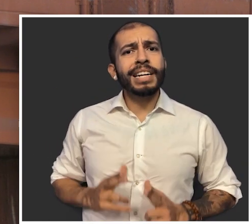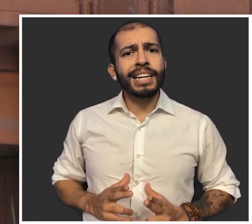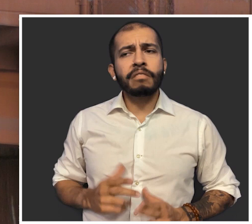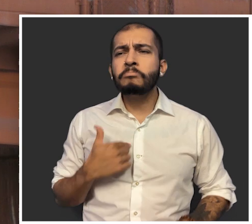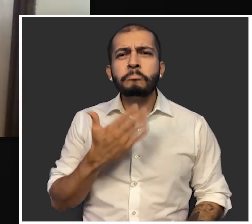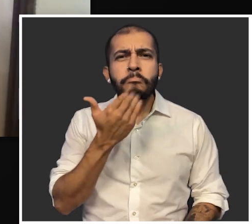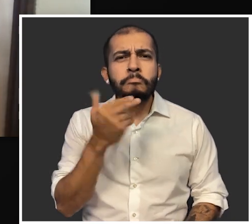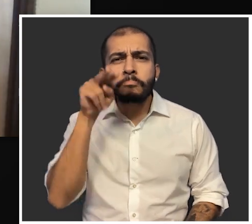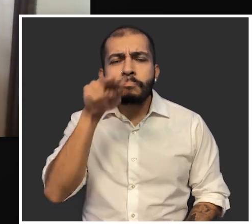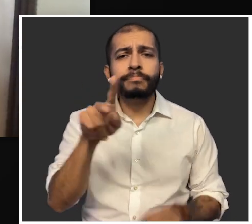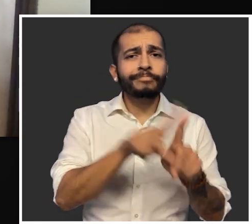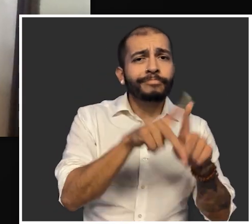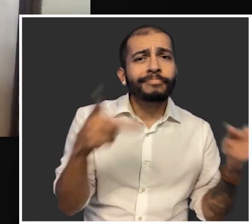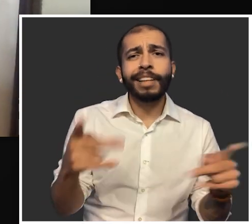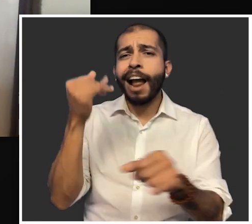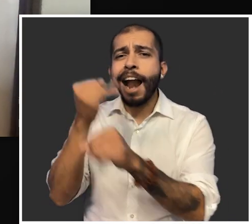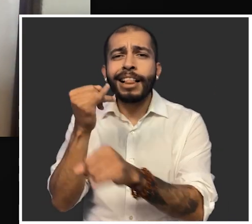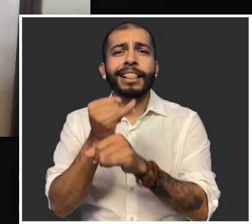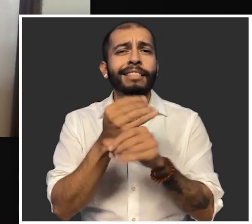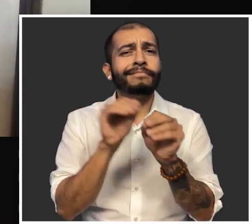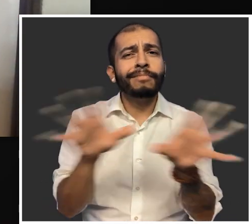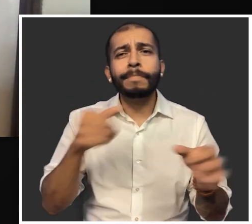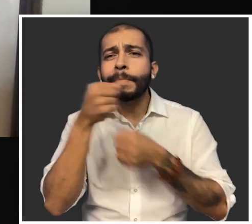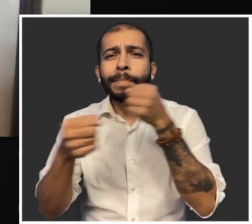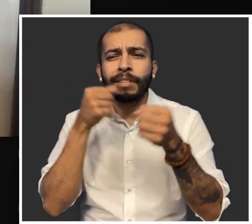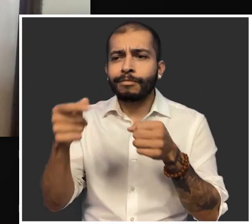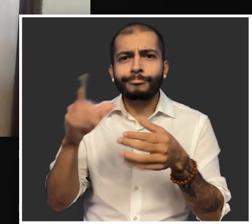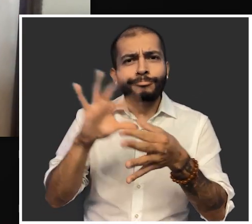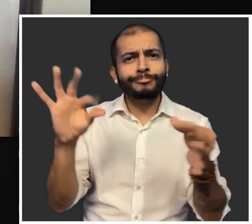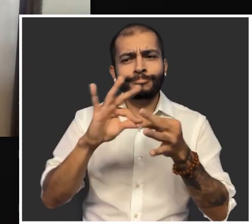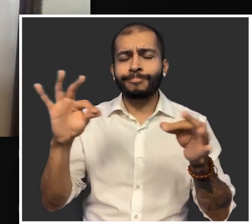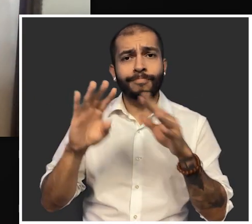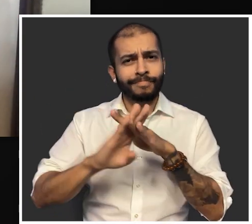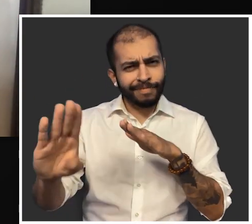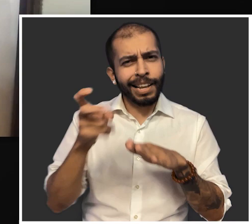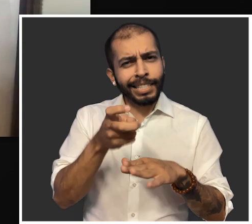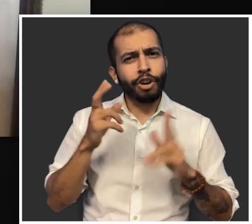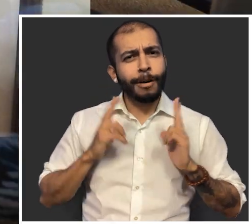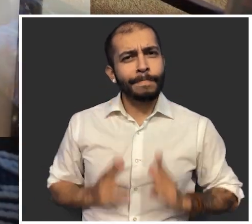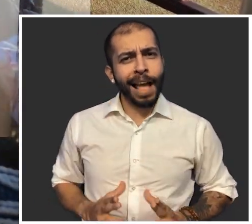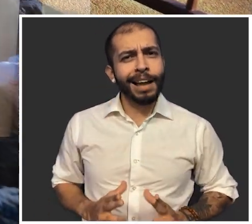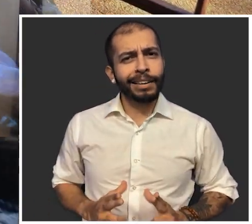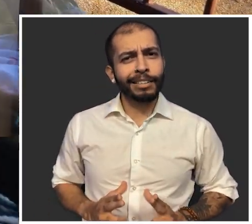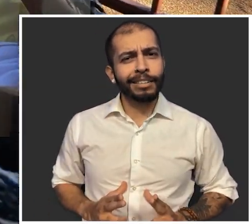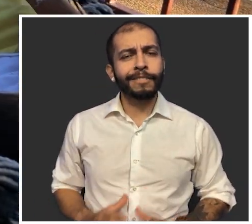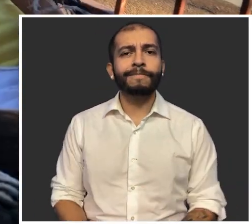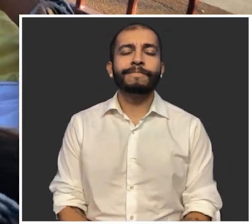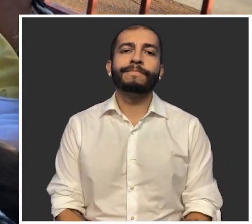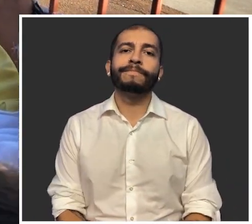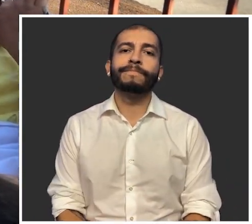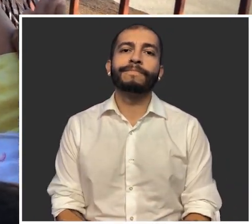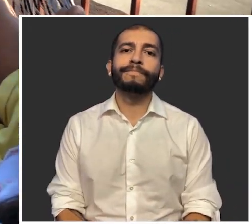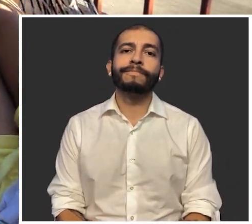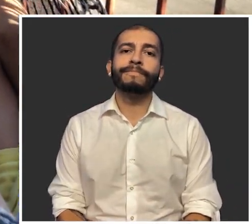compasiva. Quiero decir, no he visto que la gente o los medios de comunicación vean a los migrantes como personas, como seres